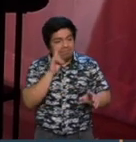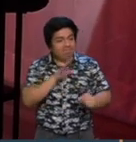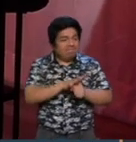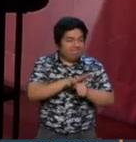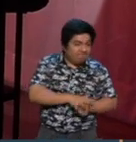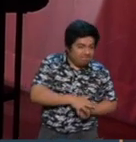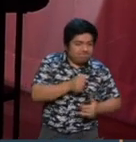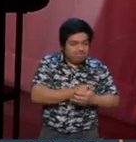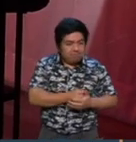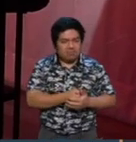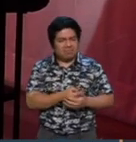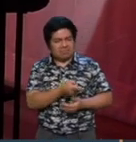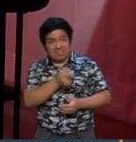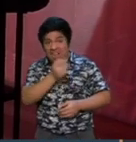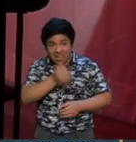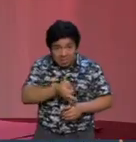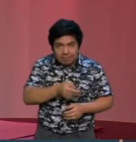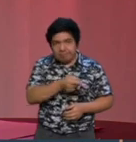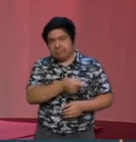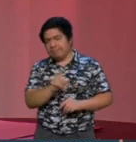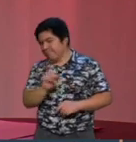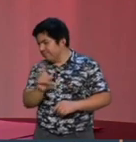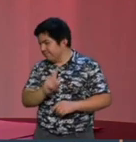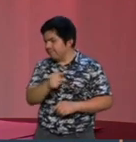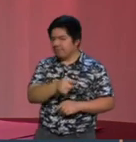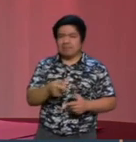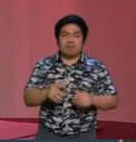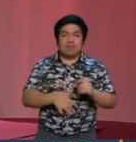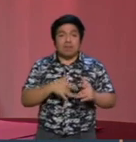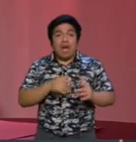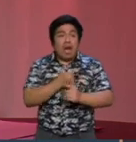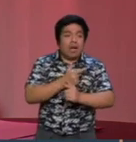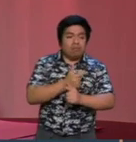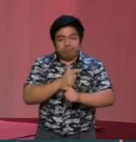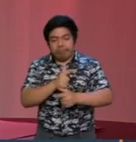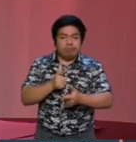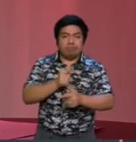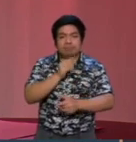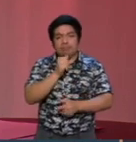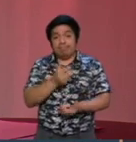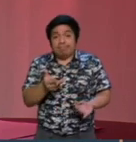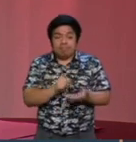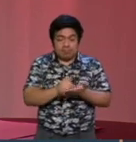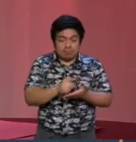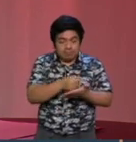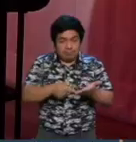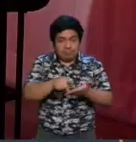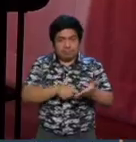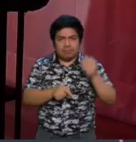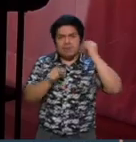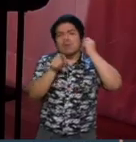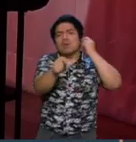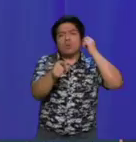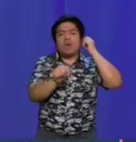represión, no la debemos de admitir, porque ahí empieza a apagarse las libertades y a cancelarse los derechos. Alejandro, ¿cuál es